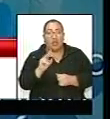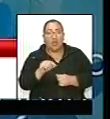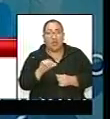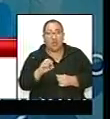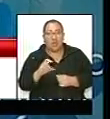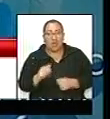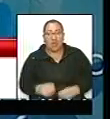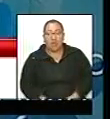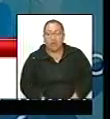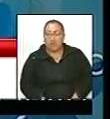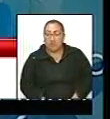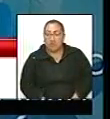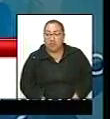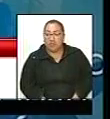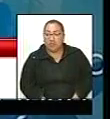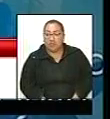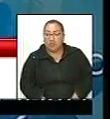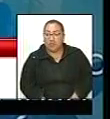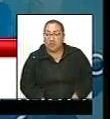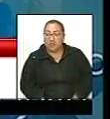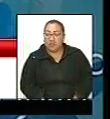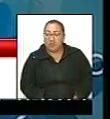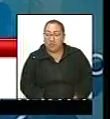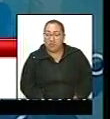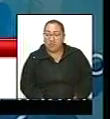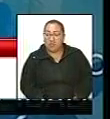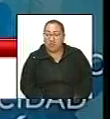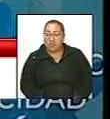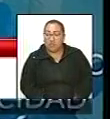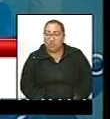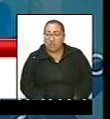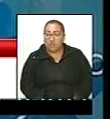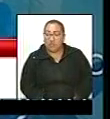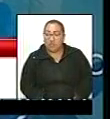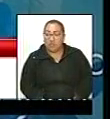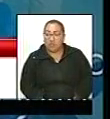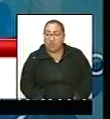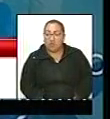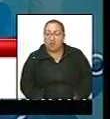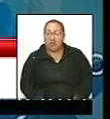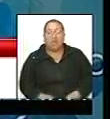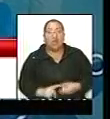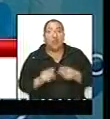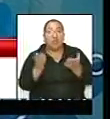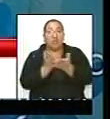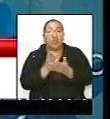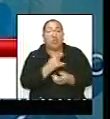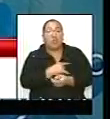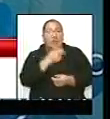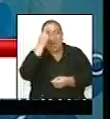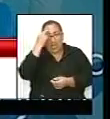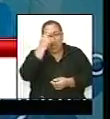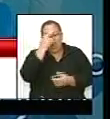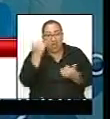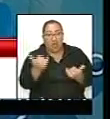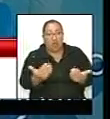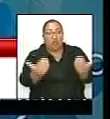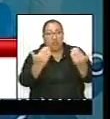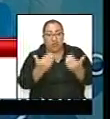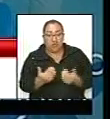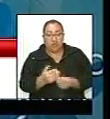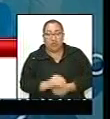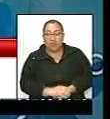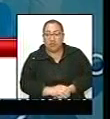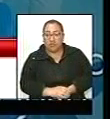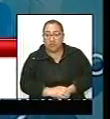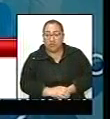que desde sus estudios y especialidad en la Universidad Católica del Perú, nos pone ahora